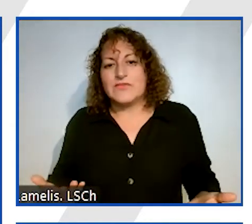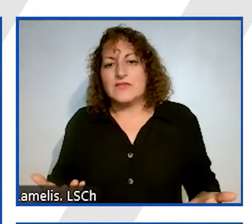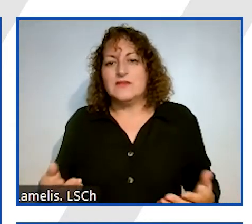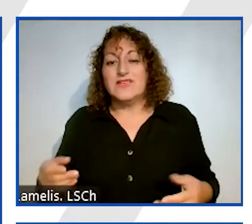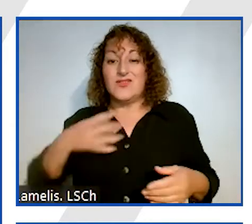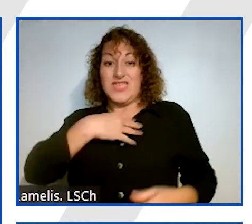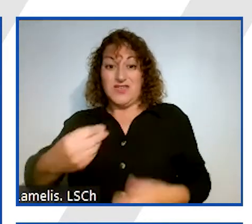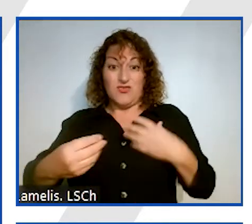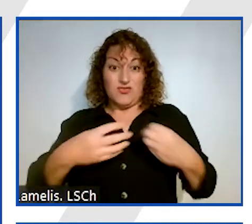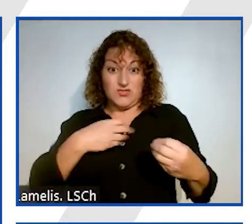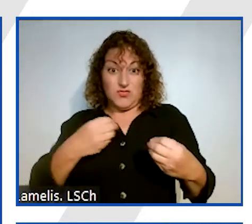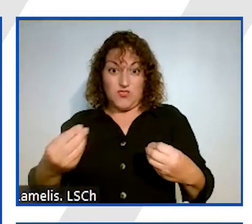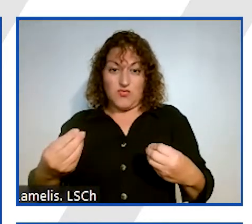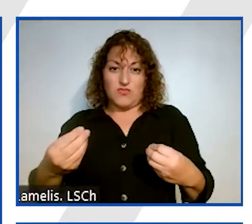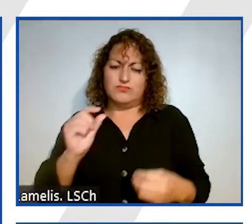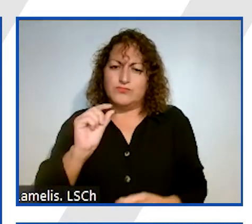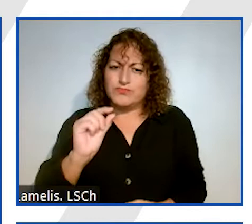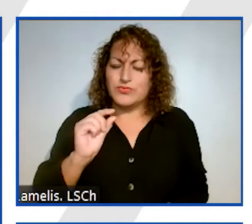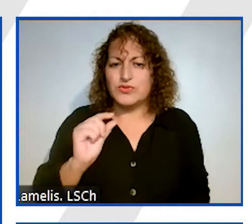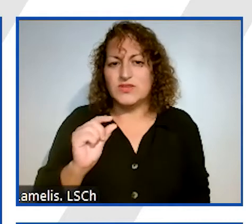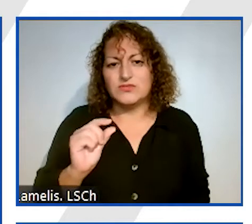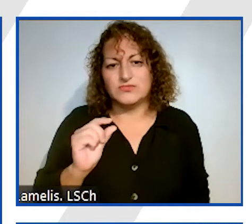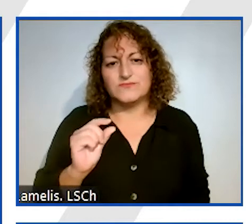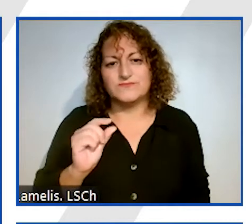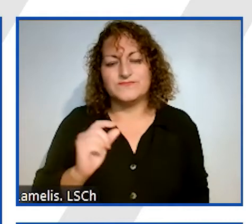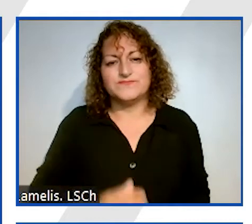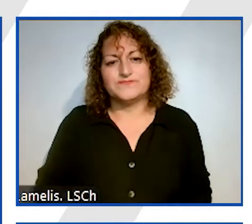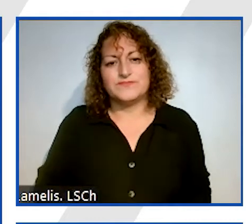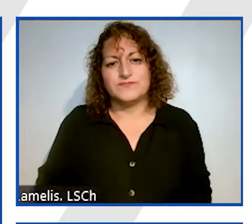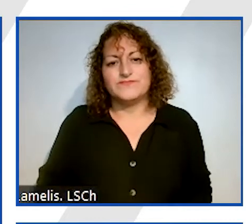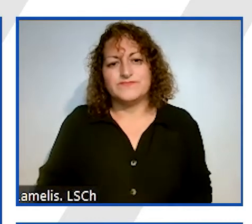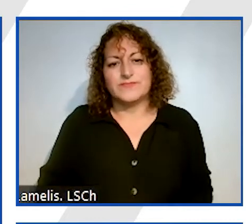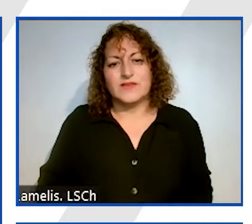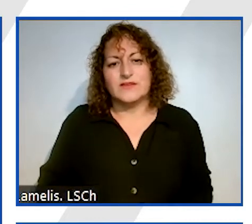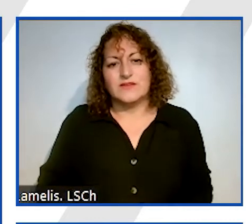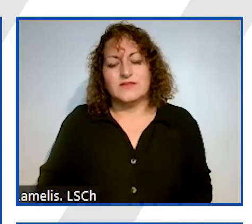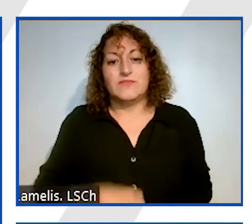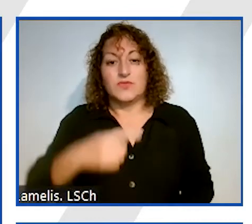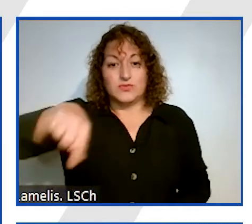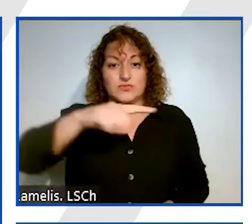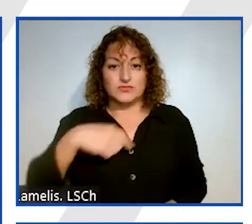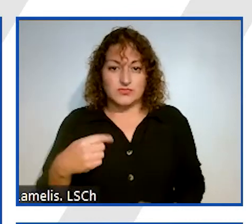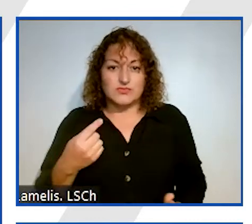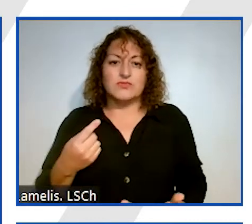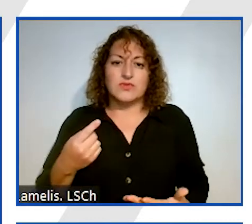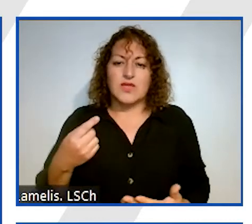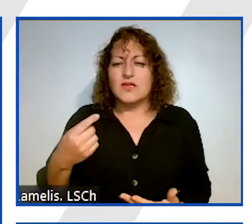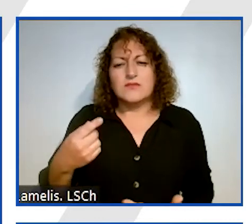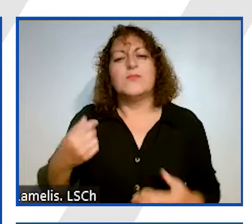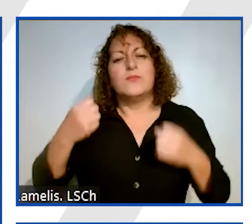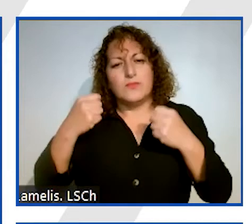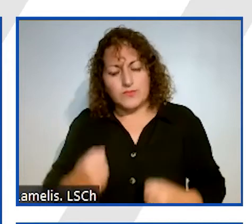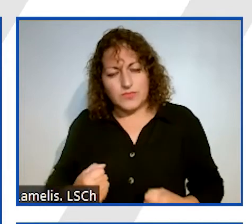crías. Si lo comparamos de nuevo con los peces, porque básicamente es más fácil para nosotros familiarizarnos